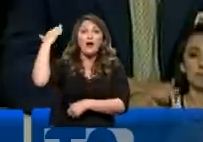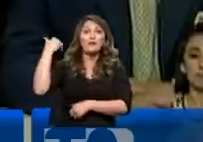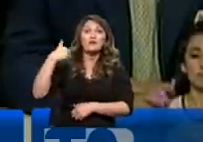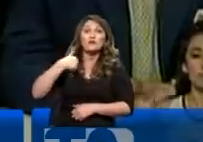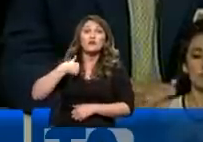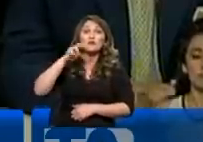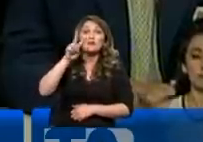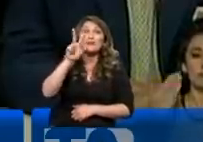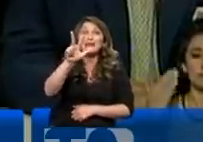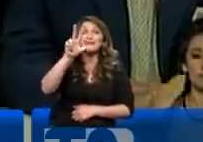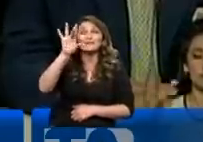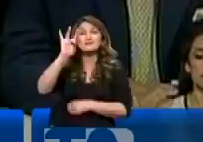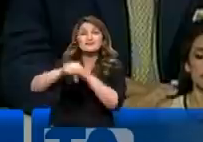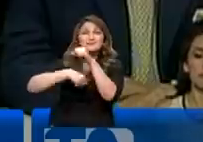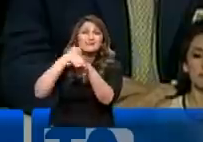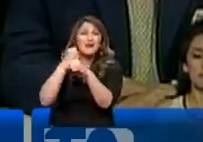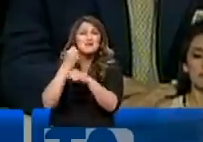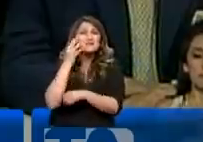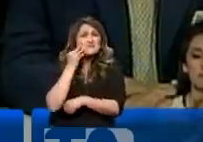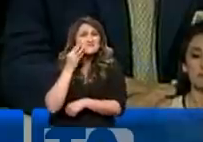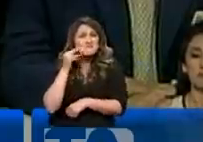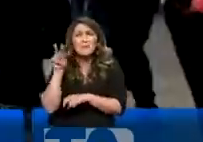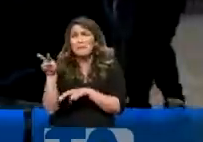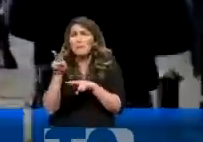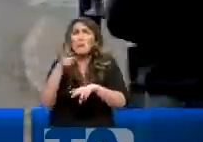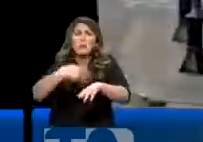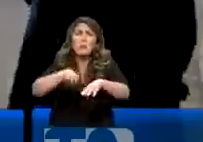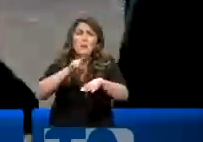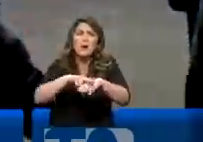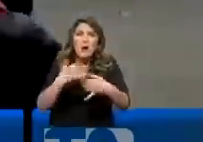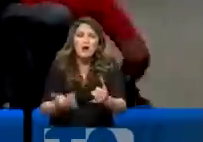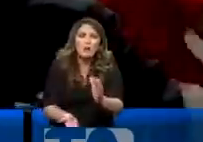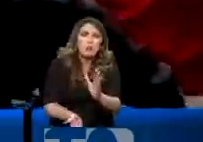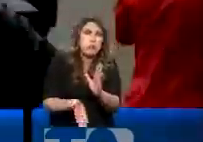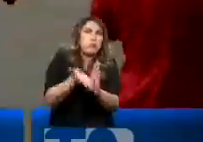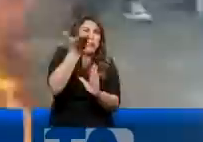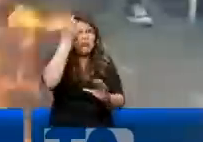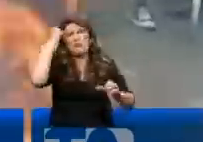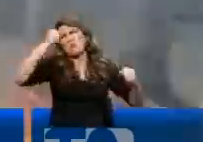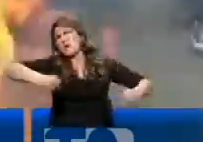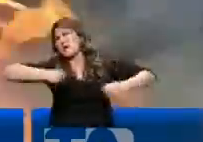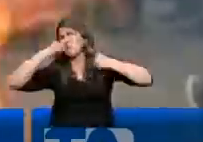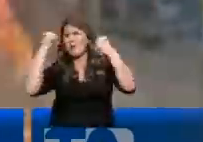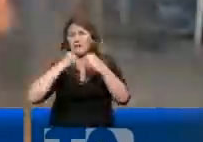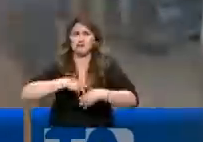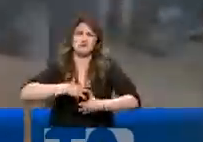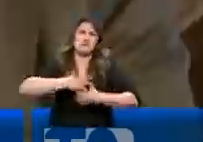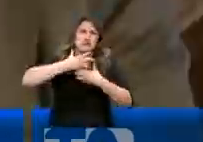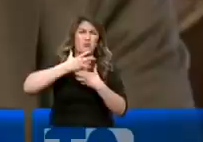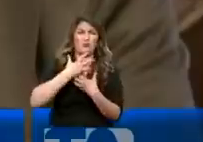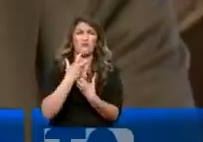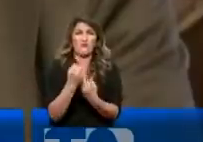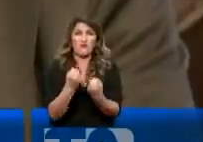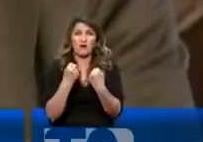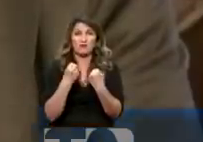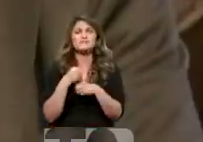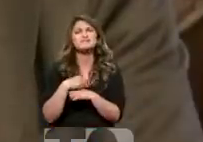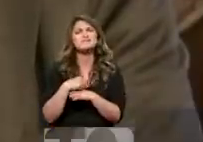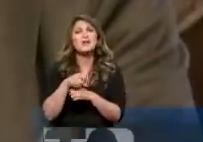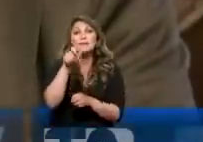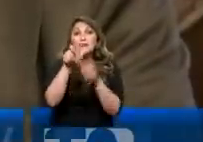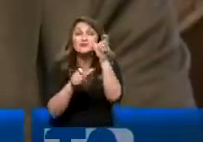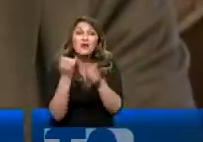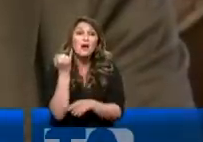estuvo al frente del alto mando militar hasta este martes, concuerda con otras voces en que los violentos no eran los indígenas. En esto se